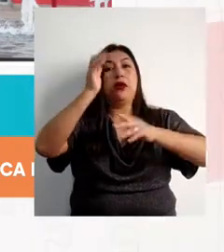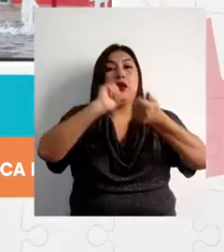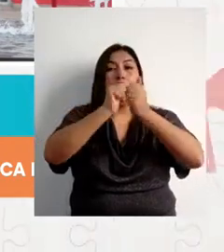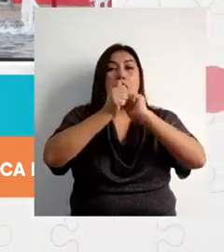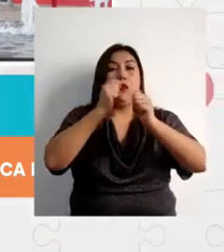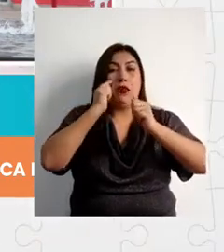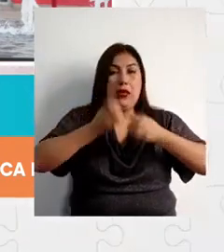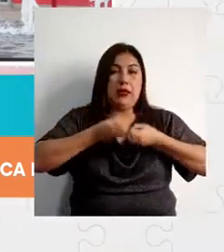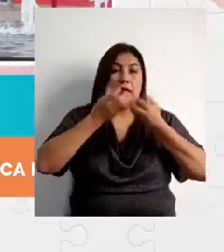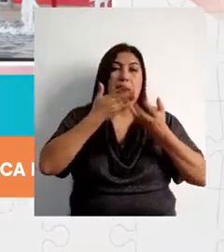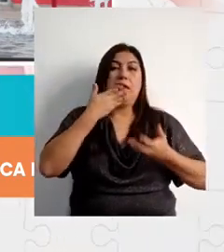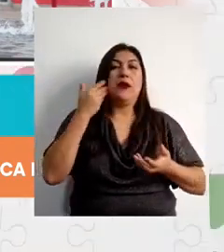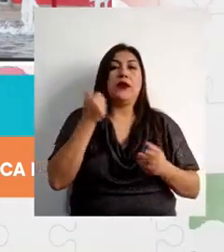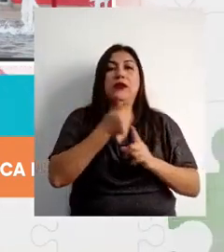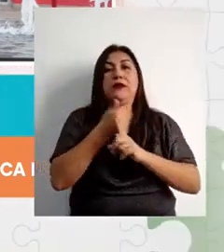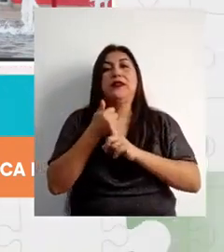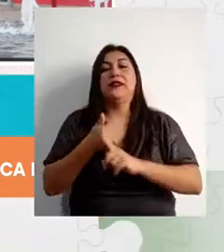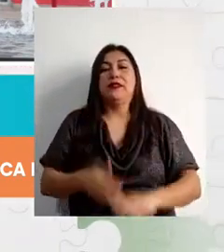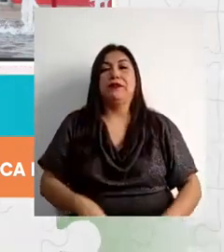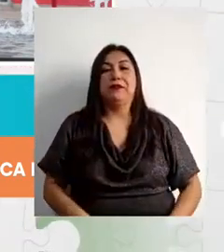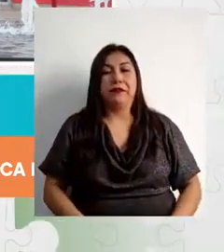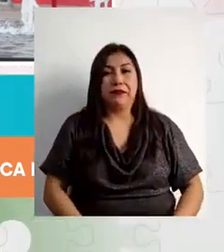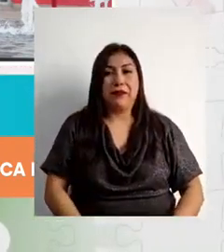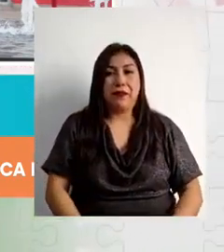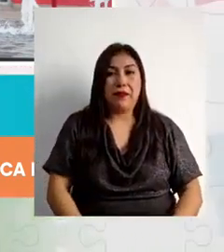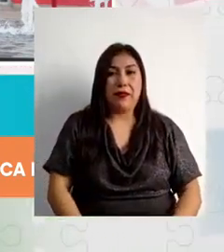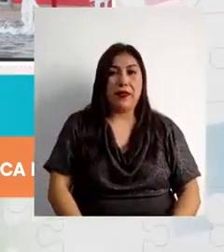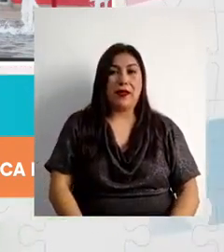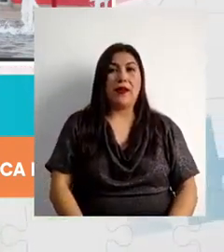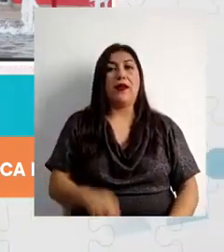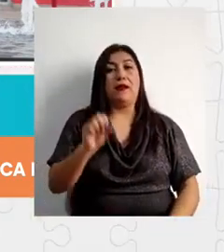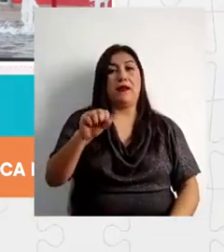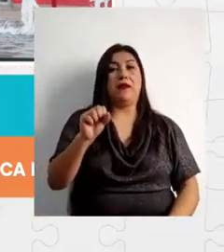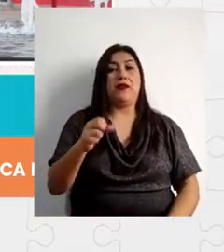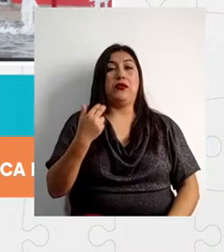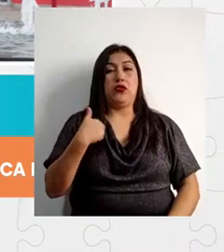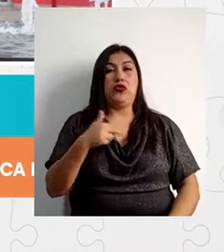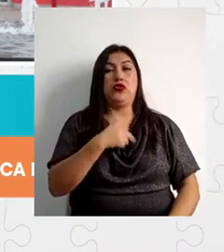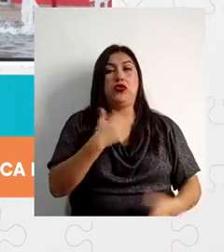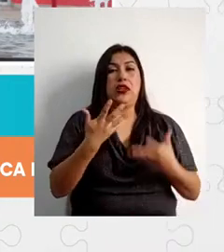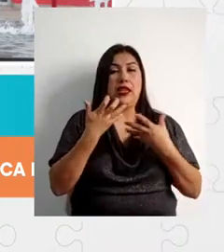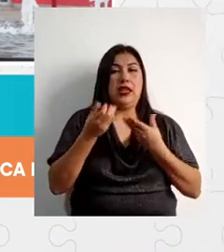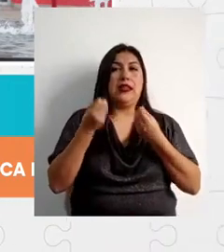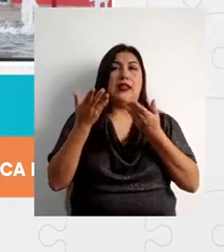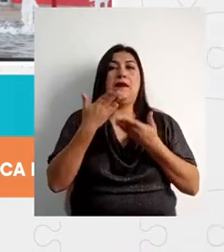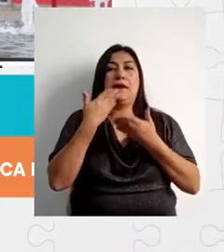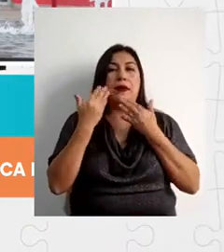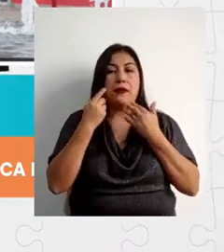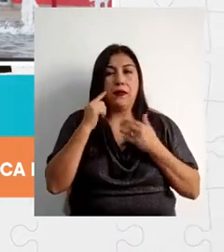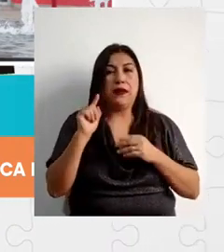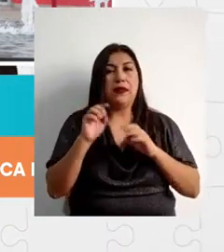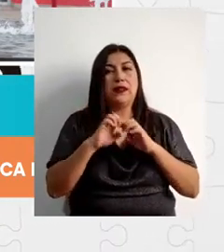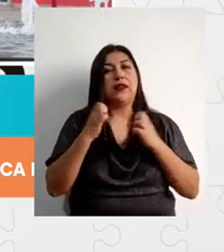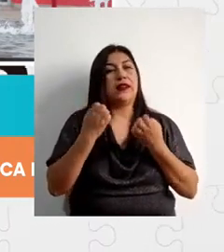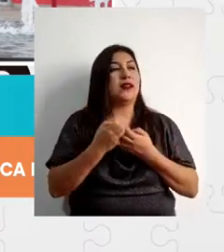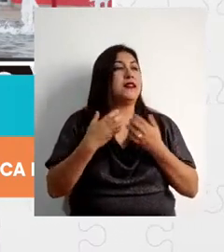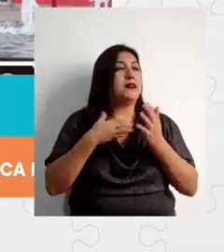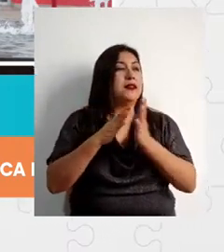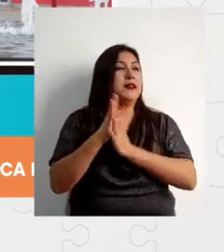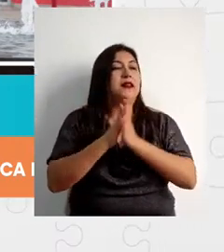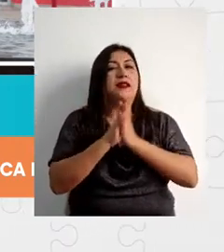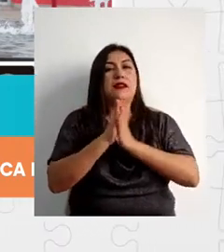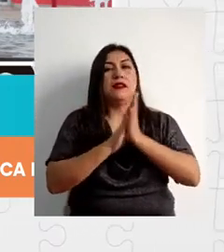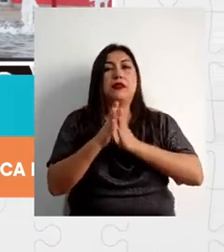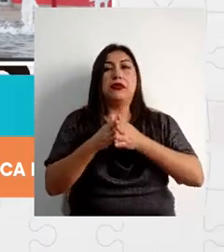de sí. Claro. Perfecto. Que sí. Y nosotros esperamos lo mejor de todo el equipo. Nuestros mejores deseos, Lucha, muchas gracias